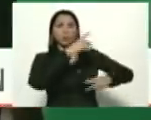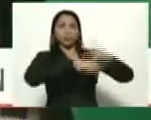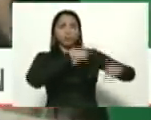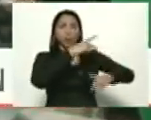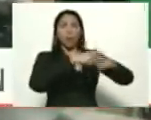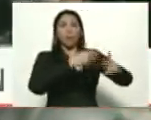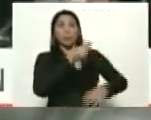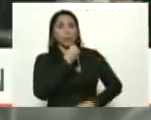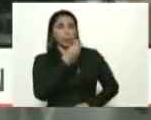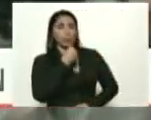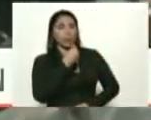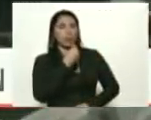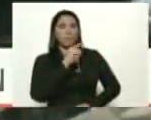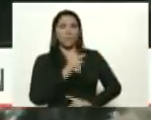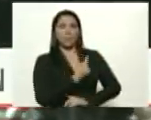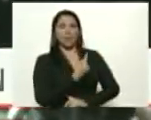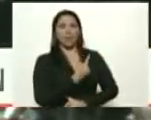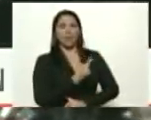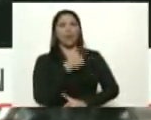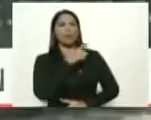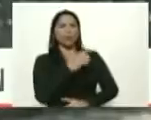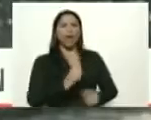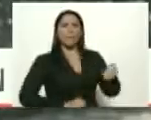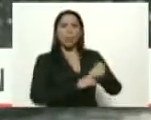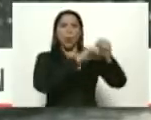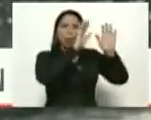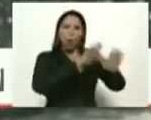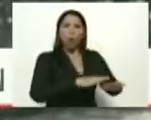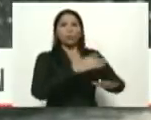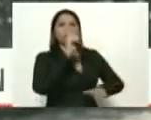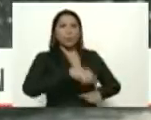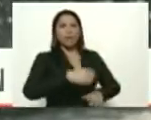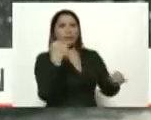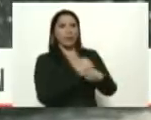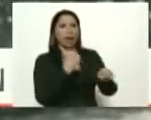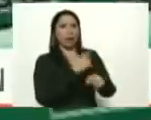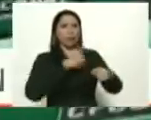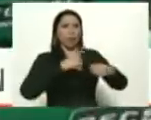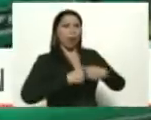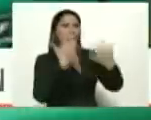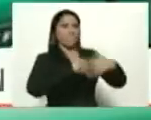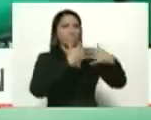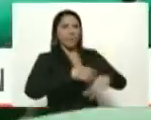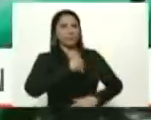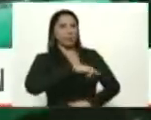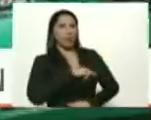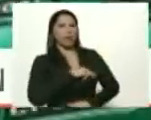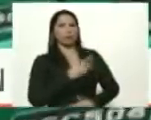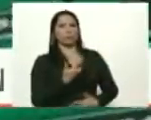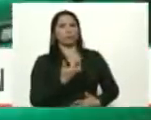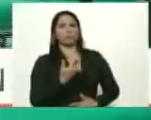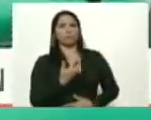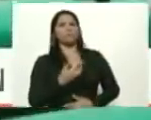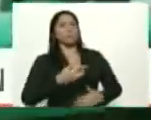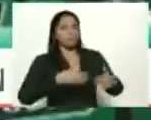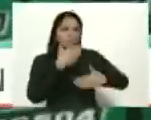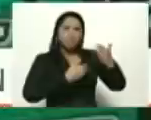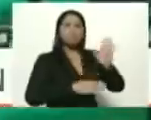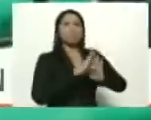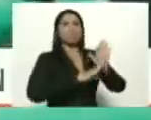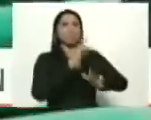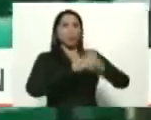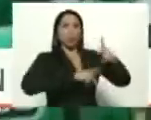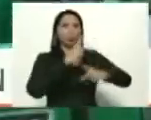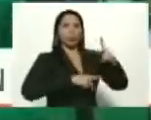el alimento primario. Cuente usted con los trabajadores y trabajadoras de Pedro Camejo, nuestro comandante, para seguir sacando adelante la productividad y